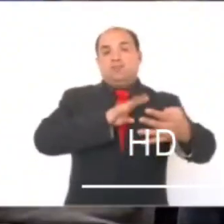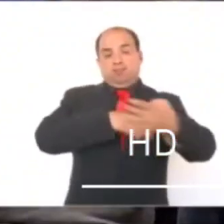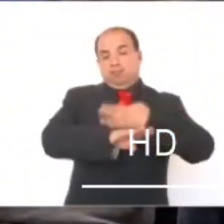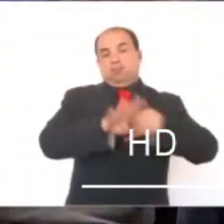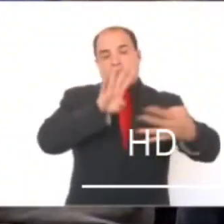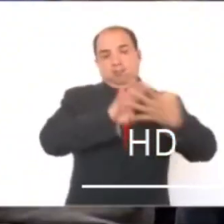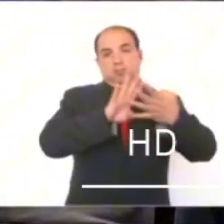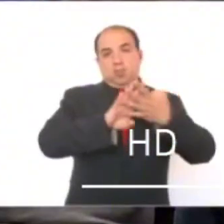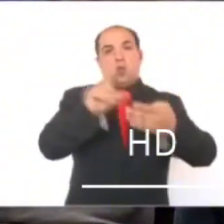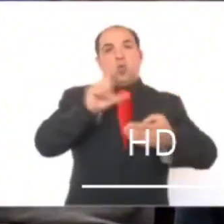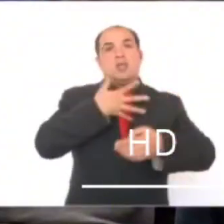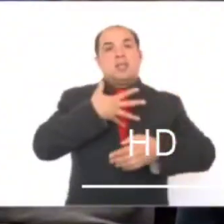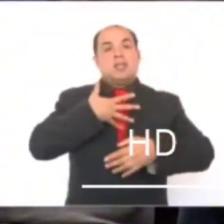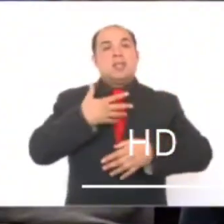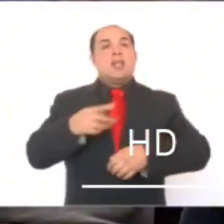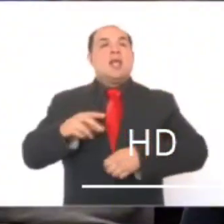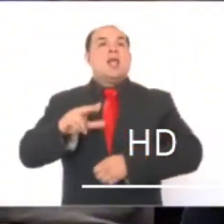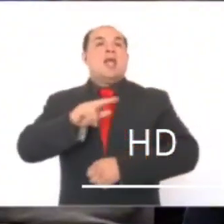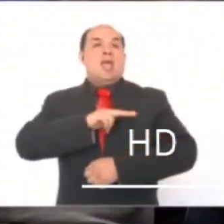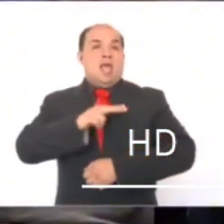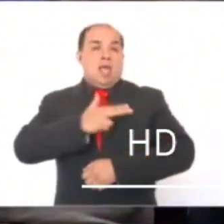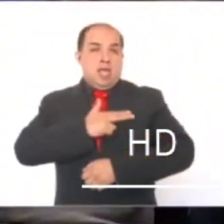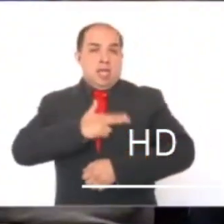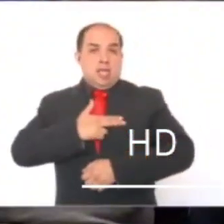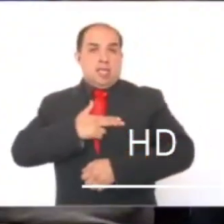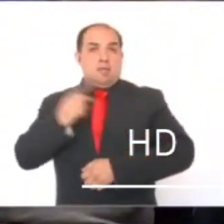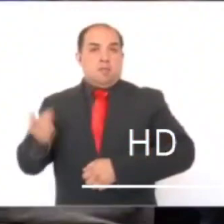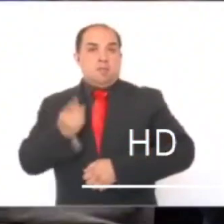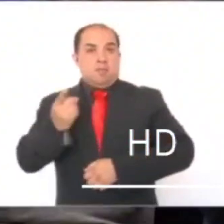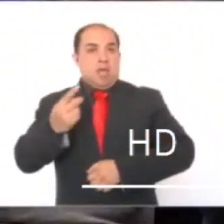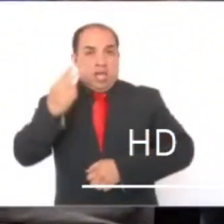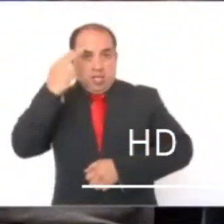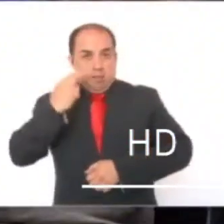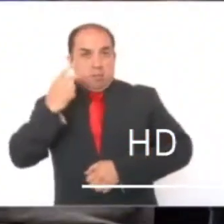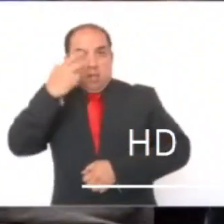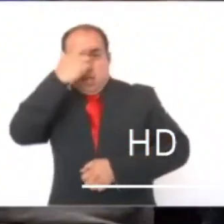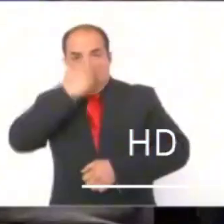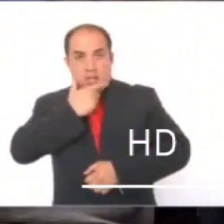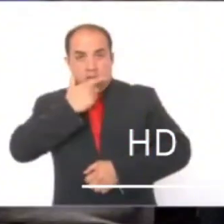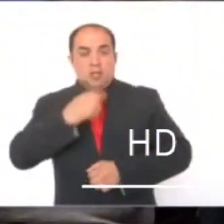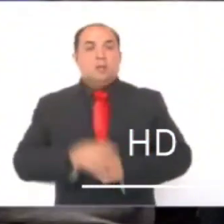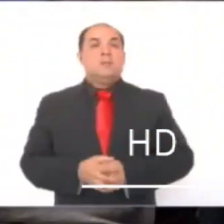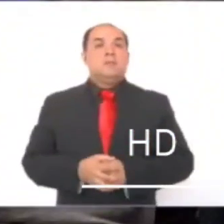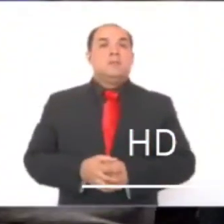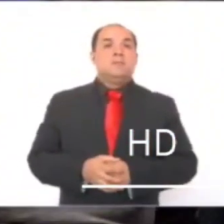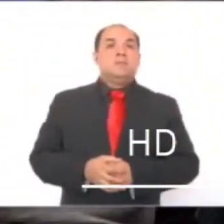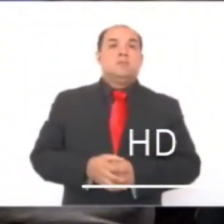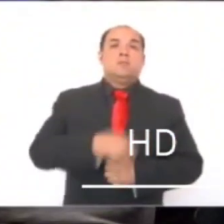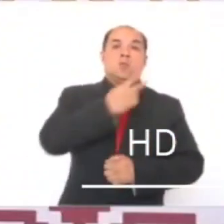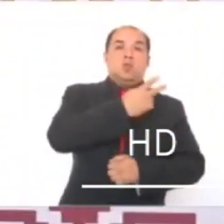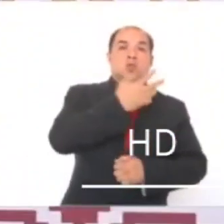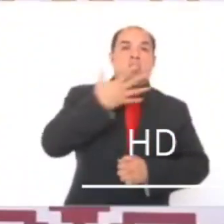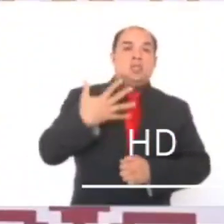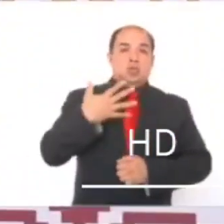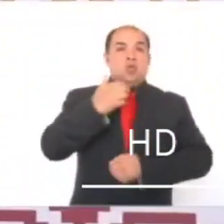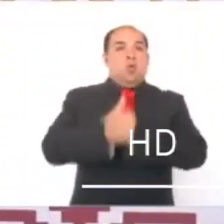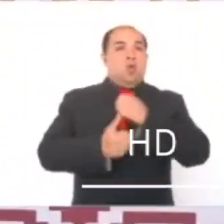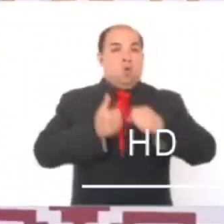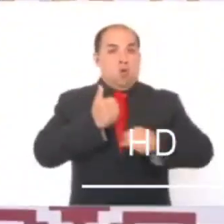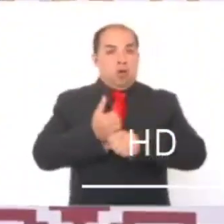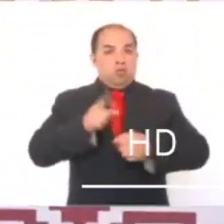cuando dejen cicatriz permanente notable en la cara. De ello, de 2 a 5 años de